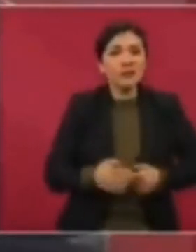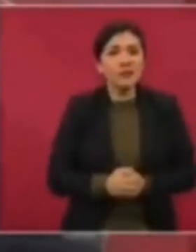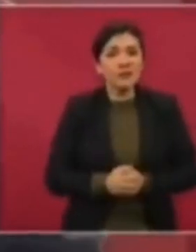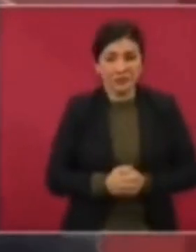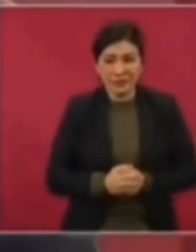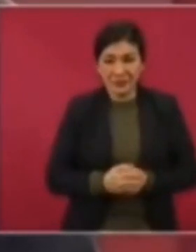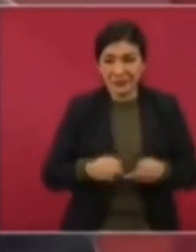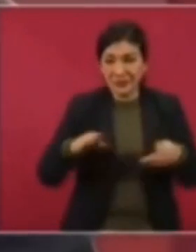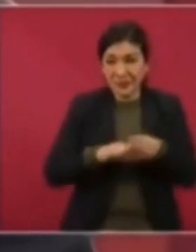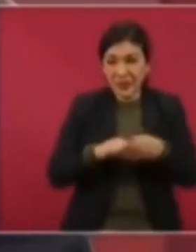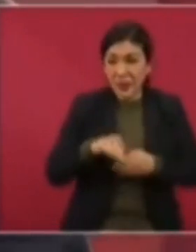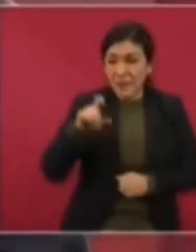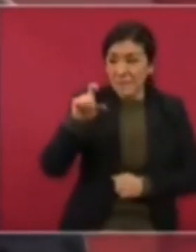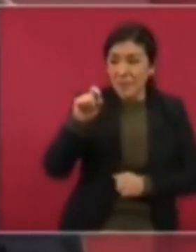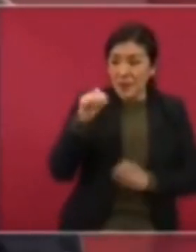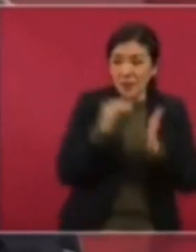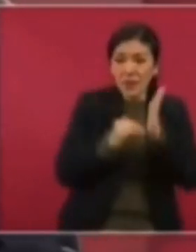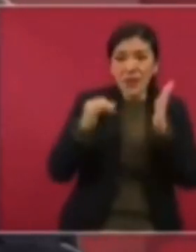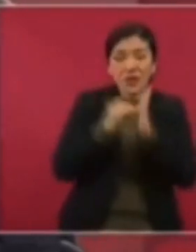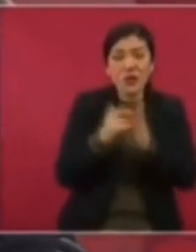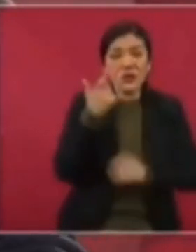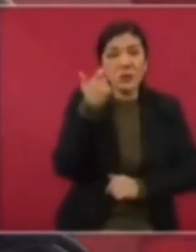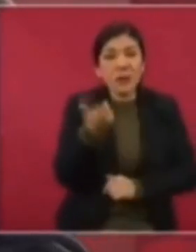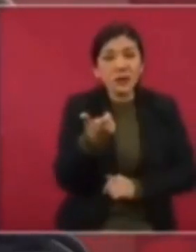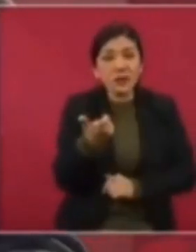Más de 20 millones de pesos.